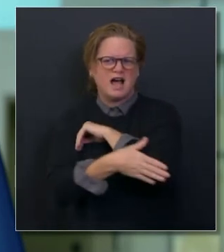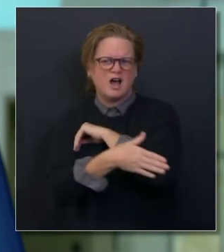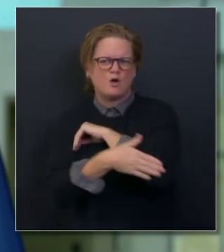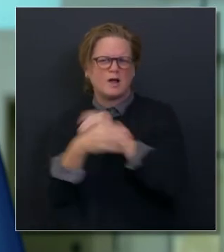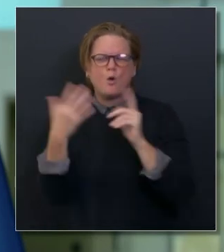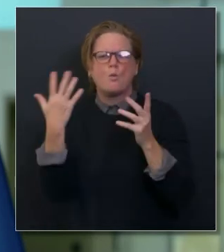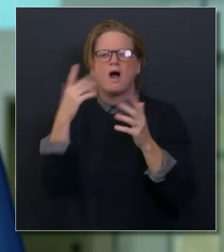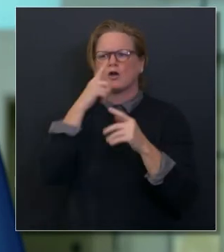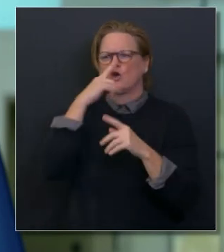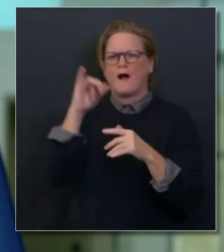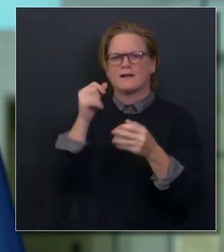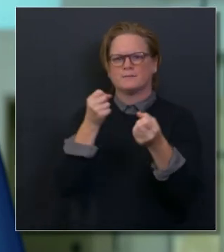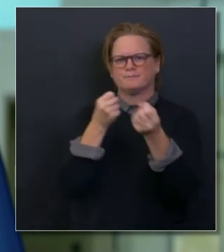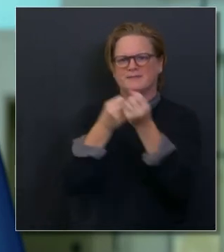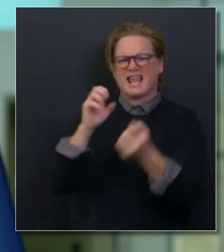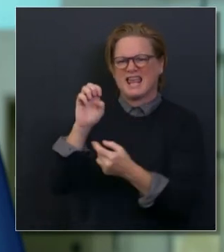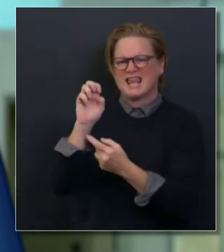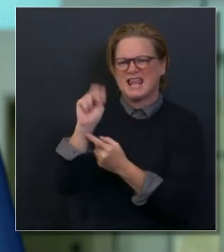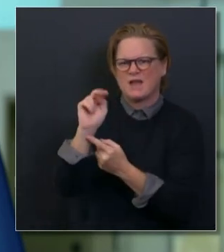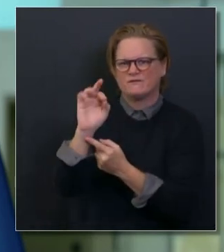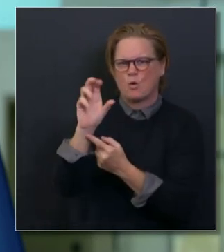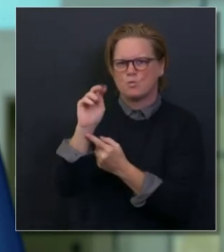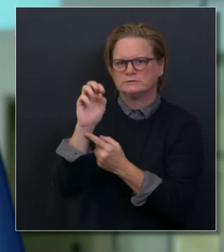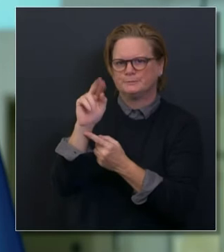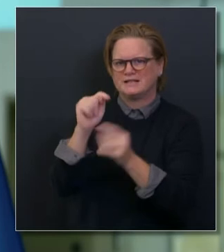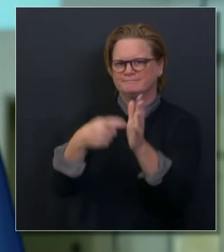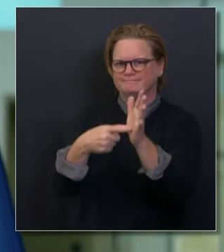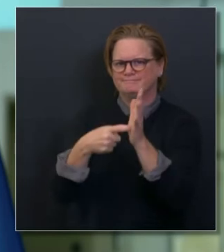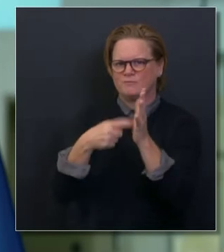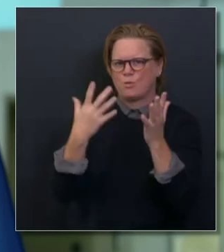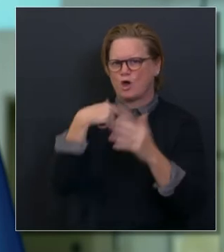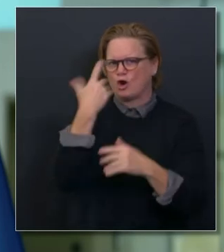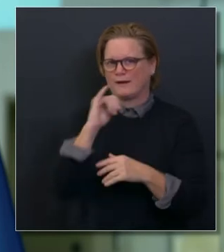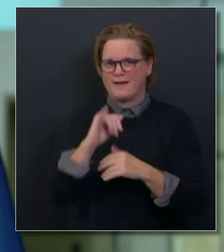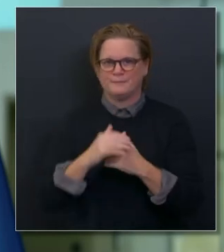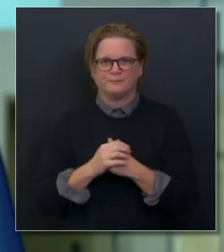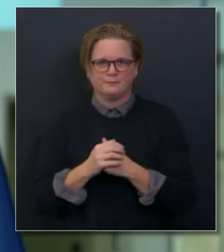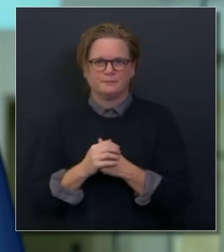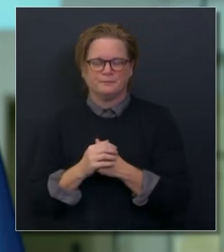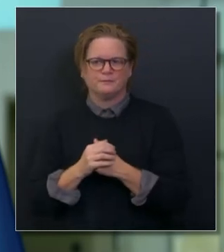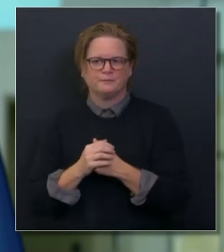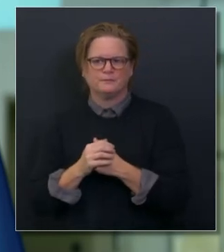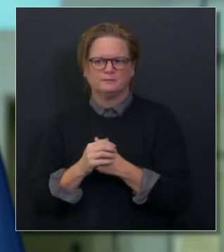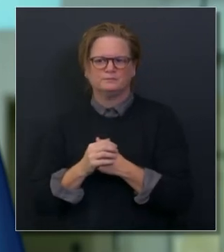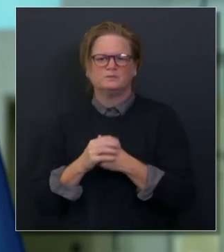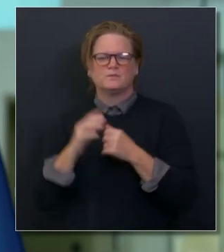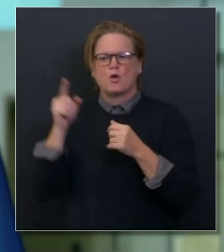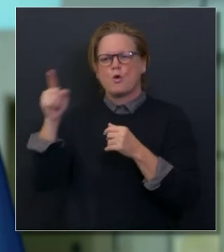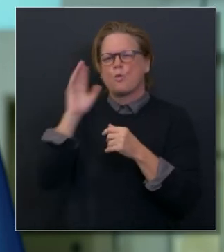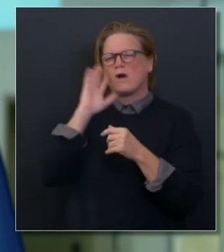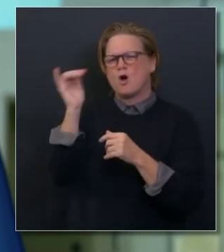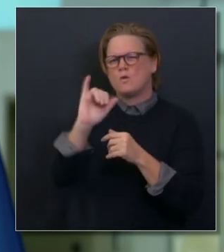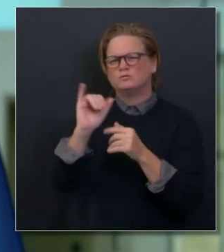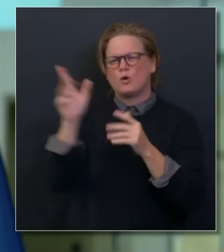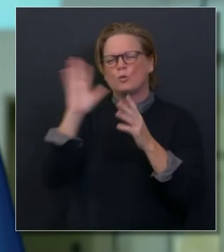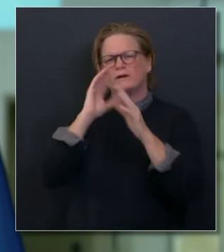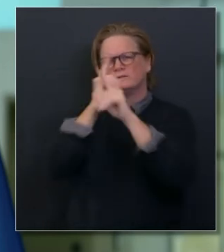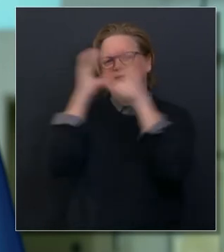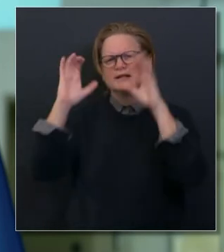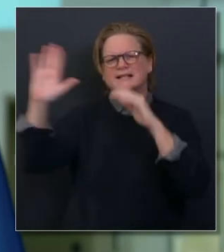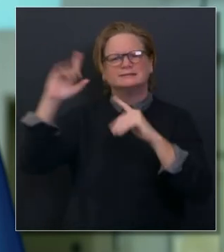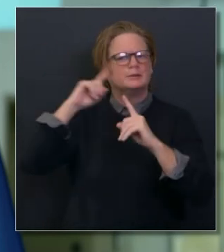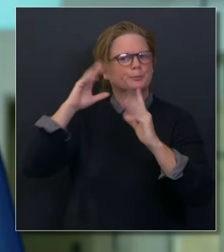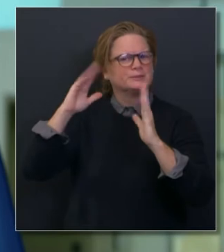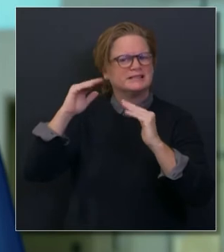aplicar las normas que vamos a promover y qué espera él de estas sociedades